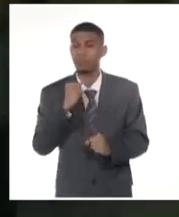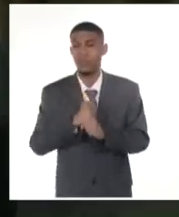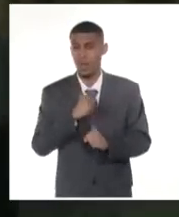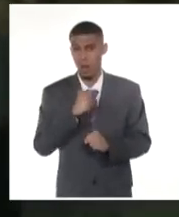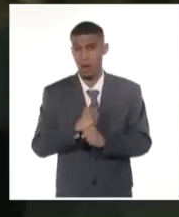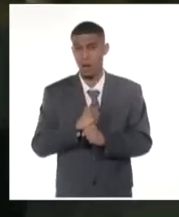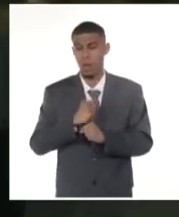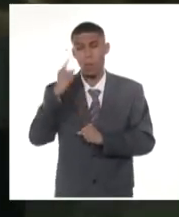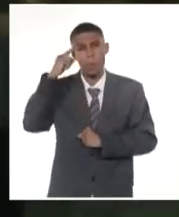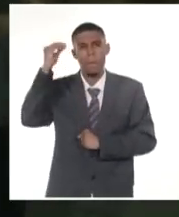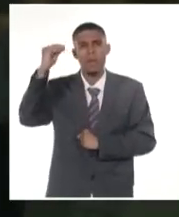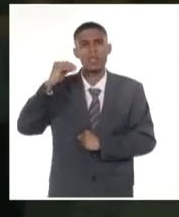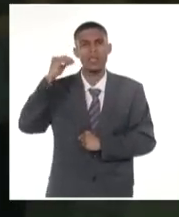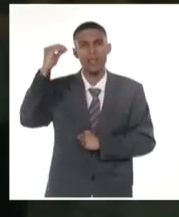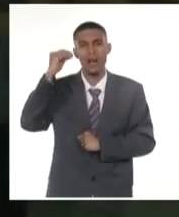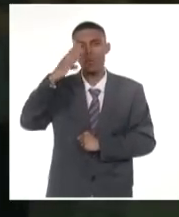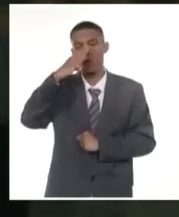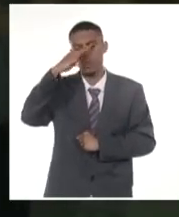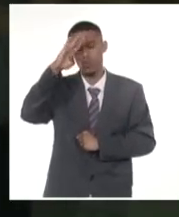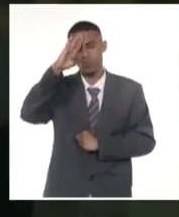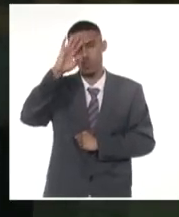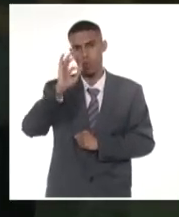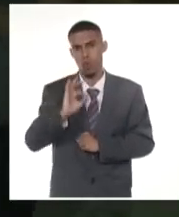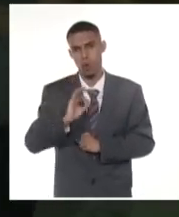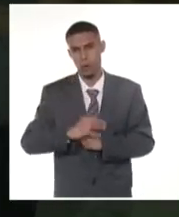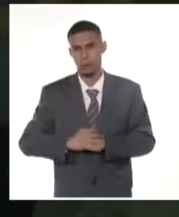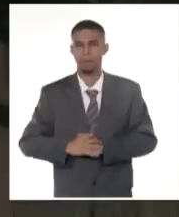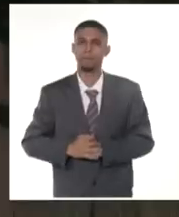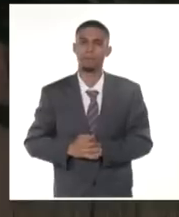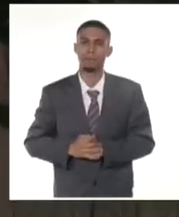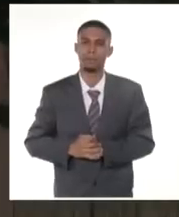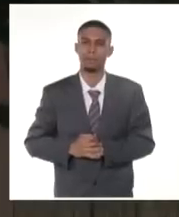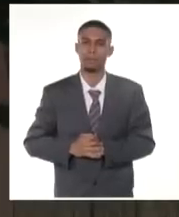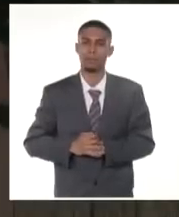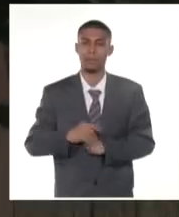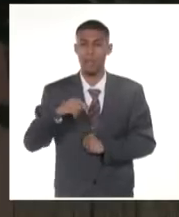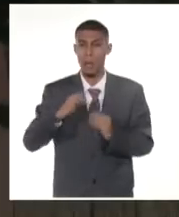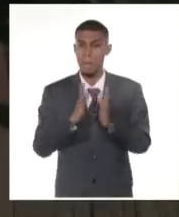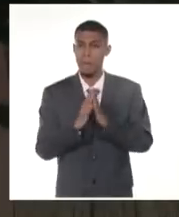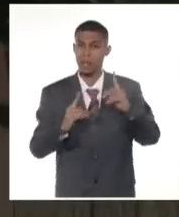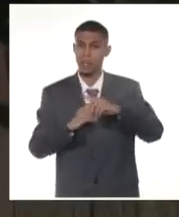y pensando en Cuba. Desde Matanzas,